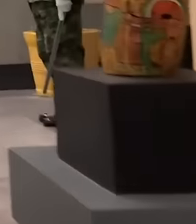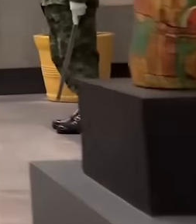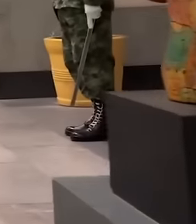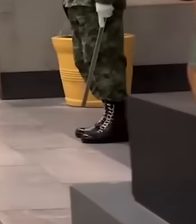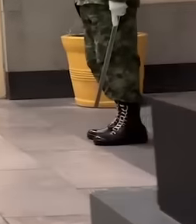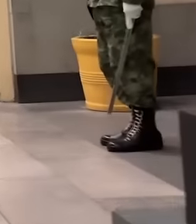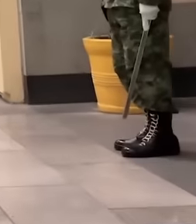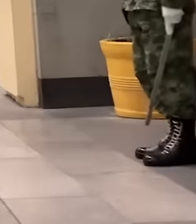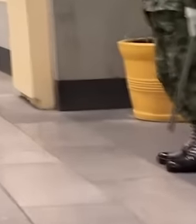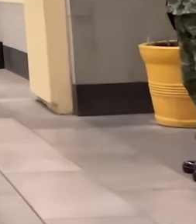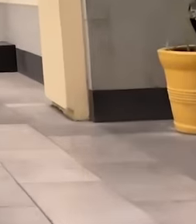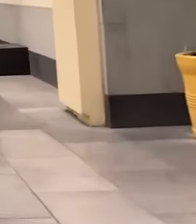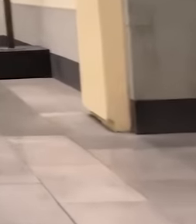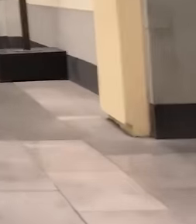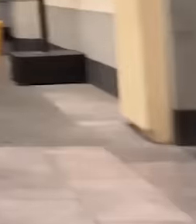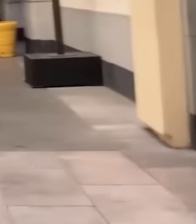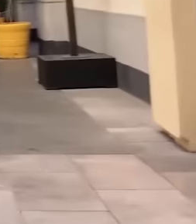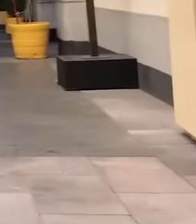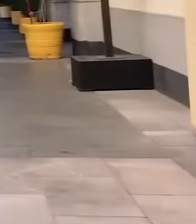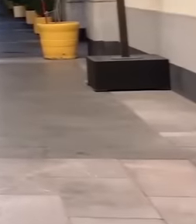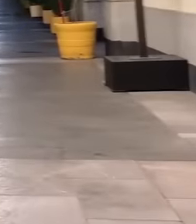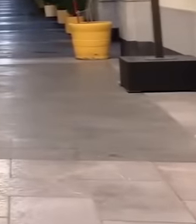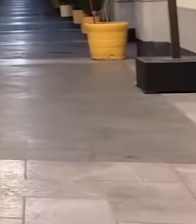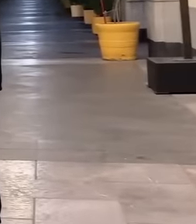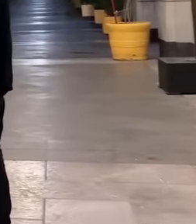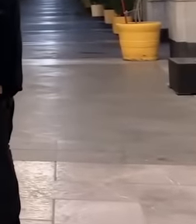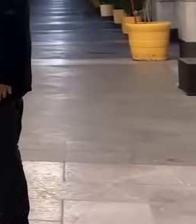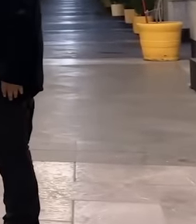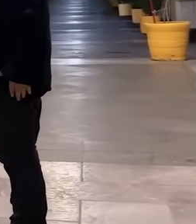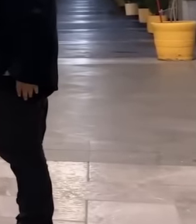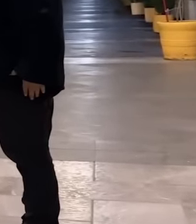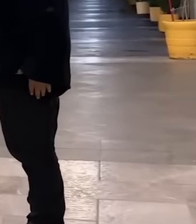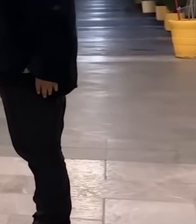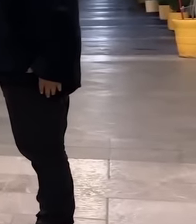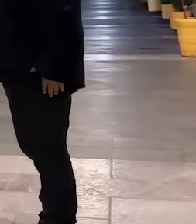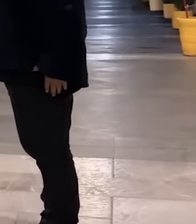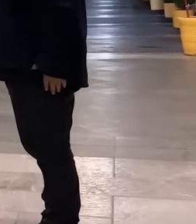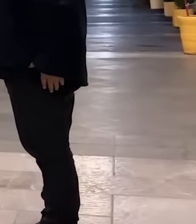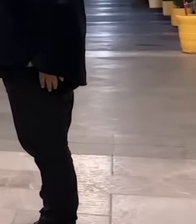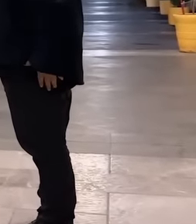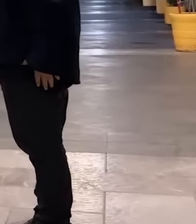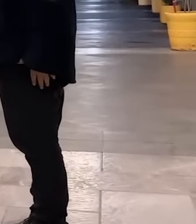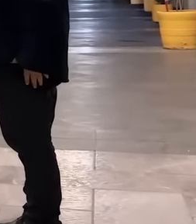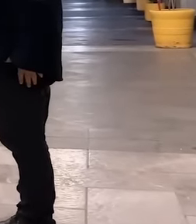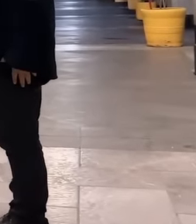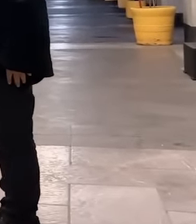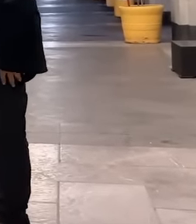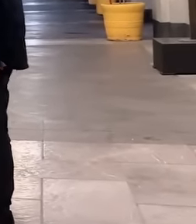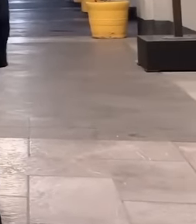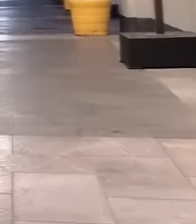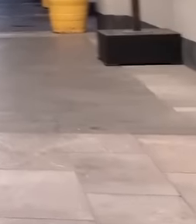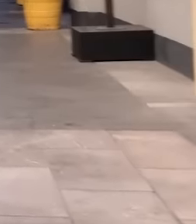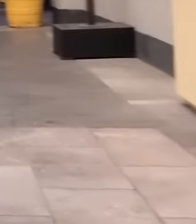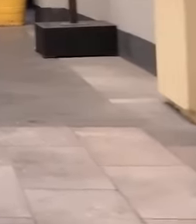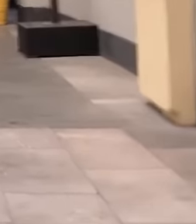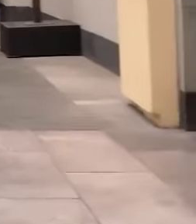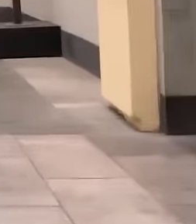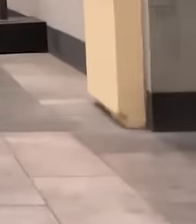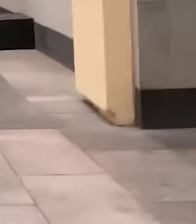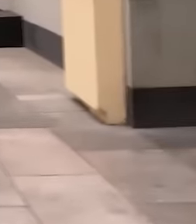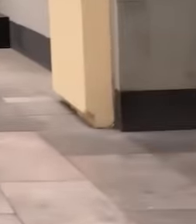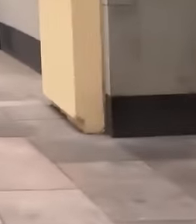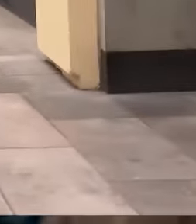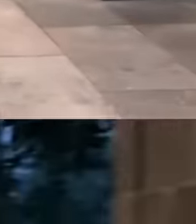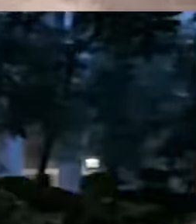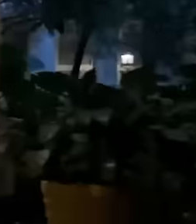septiembre, fecha en la que el presidente López Obrador anuncie las nuevas reformas en beneficio del pueblo